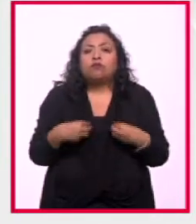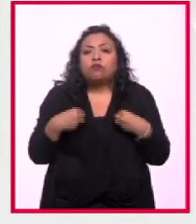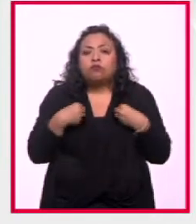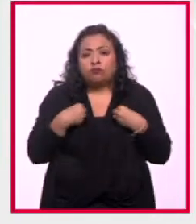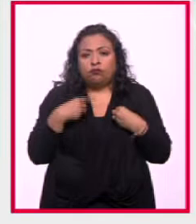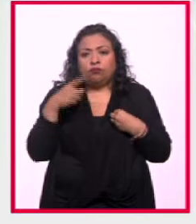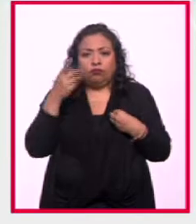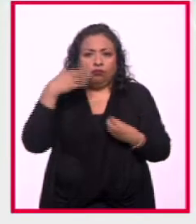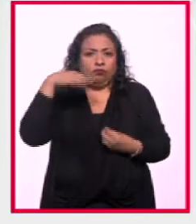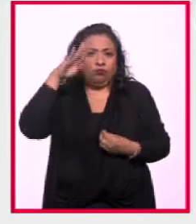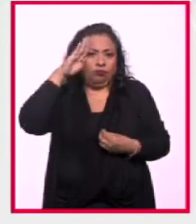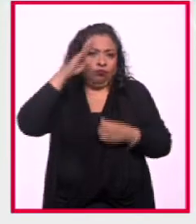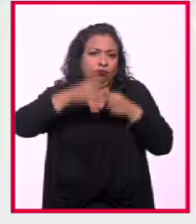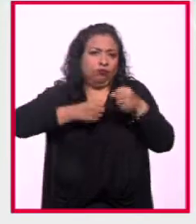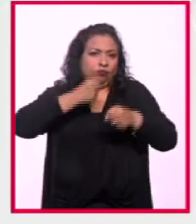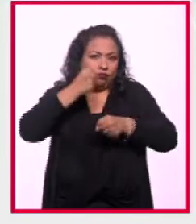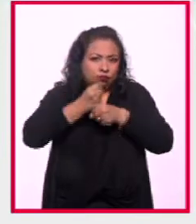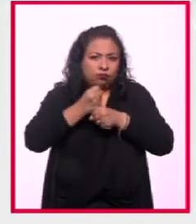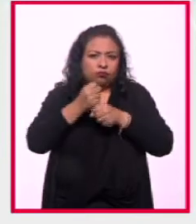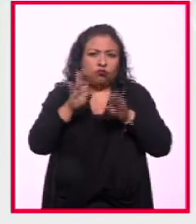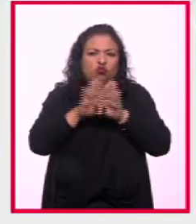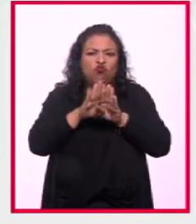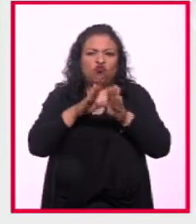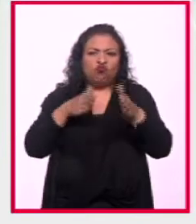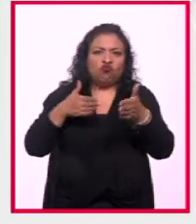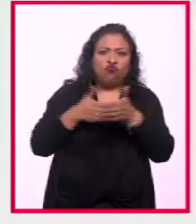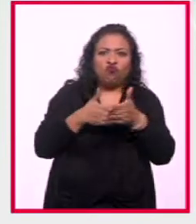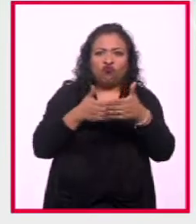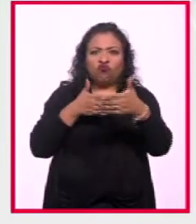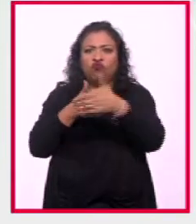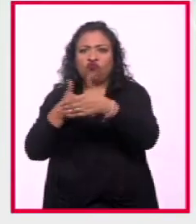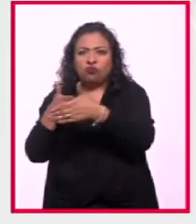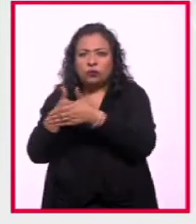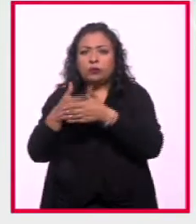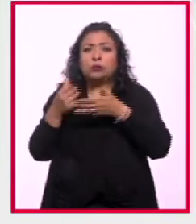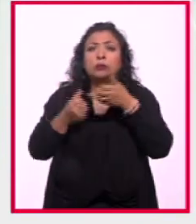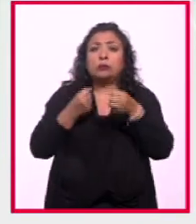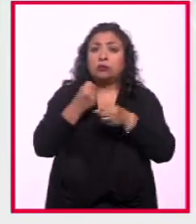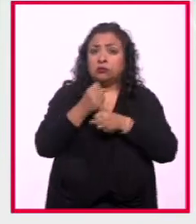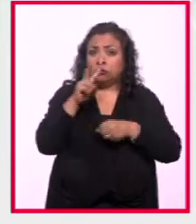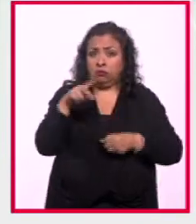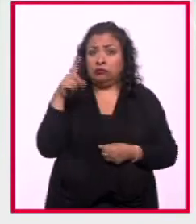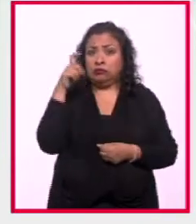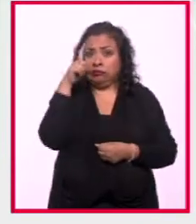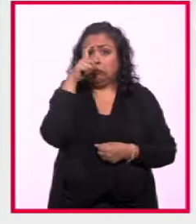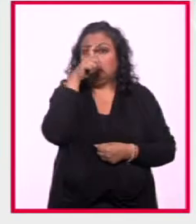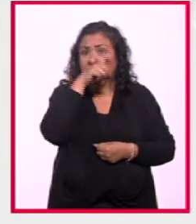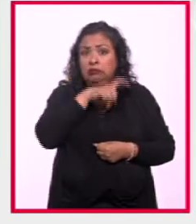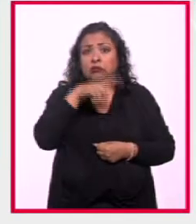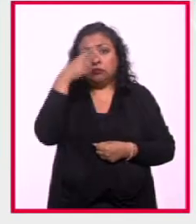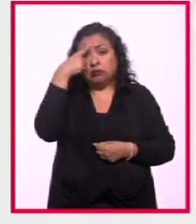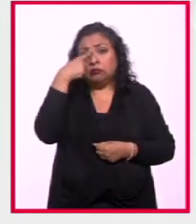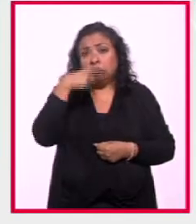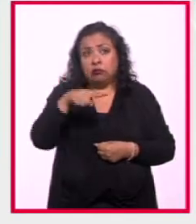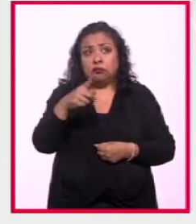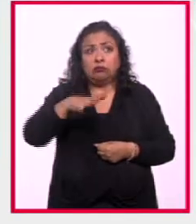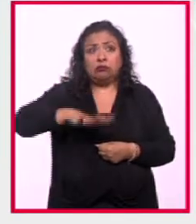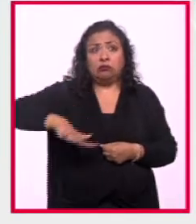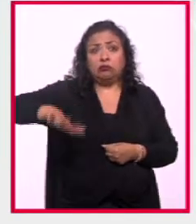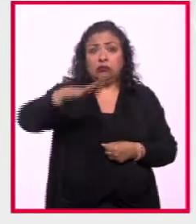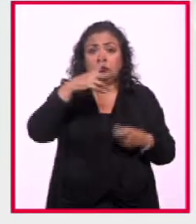cuba estos años de bloqueo estos años que han sido muy difíciles realmente para para la